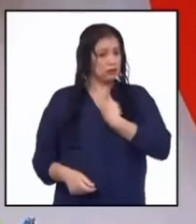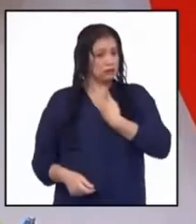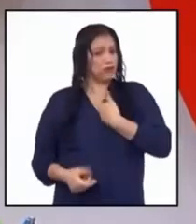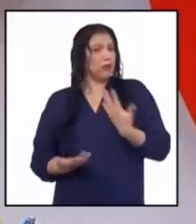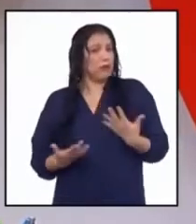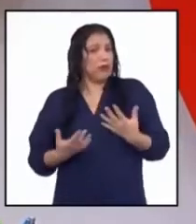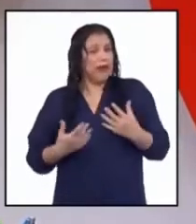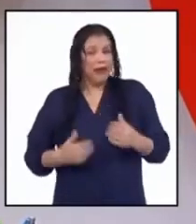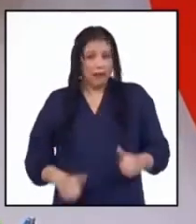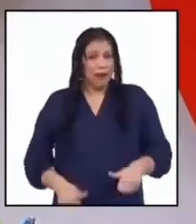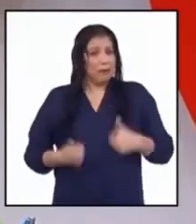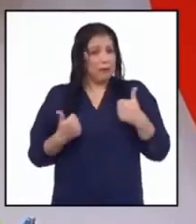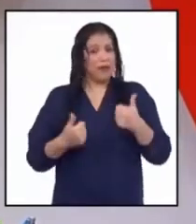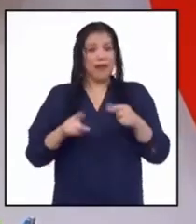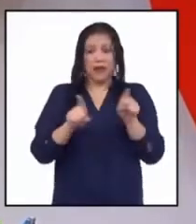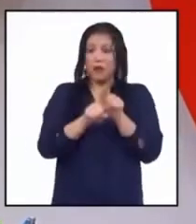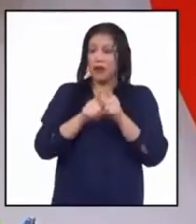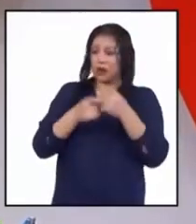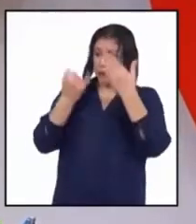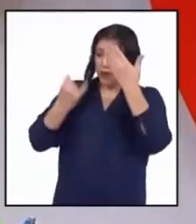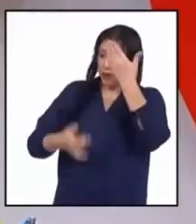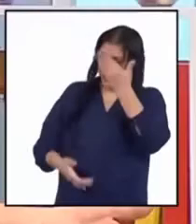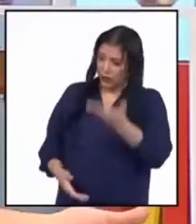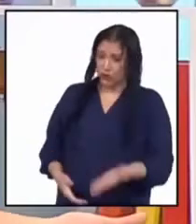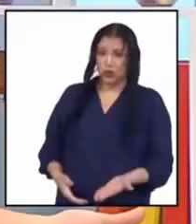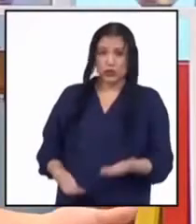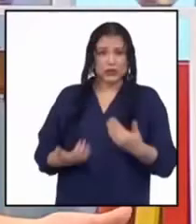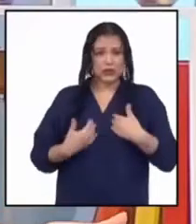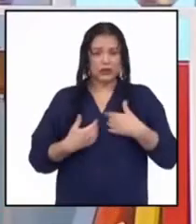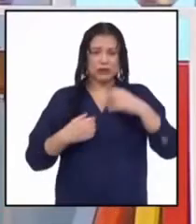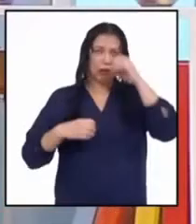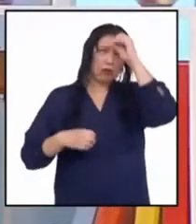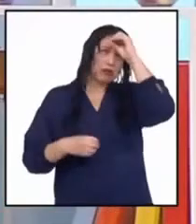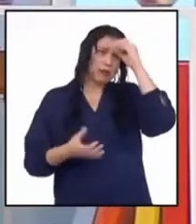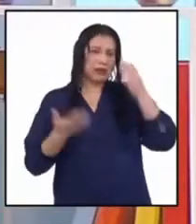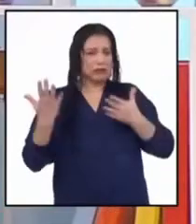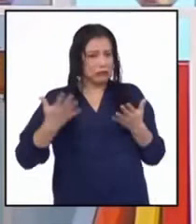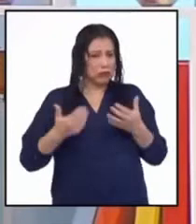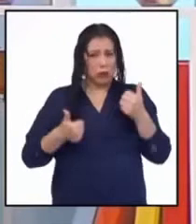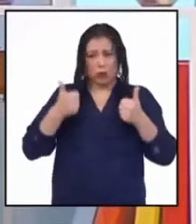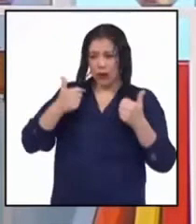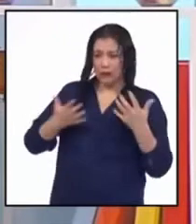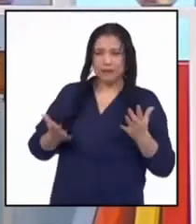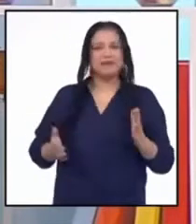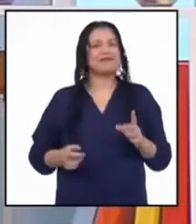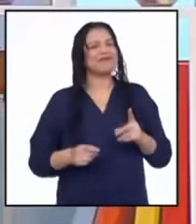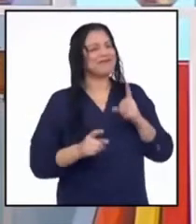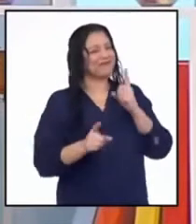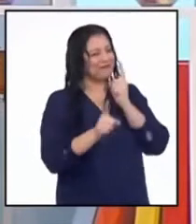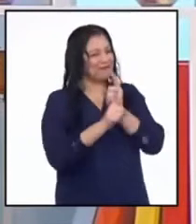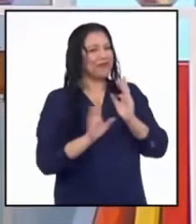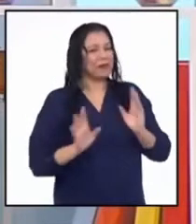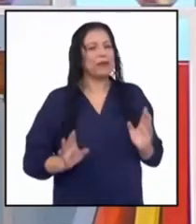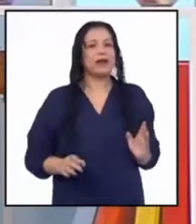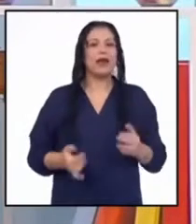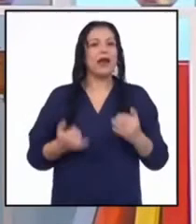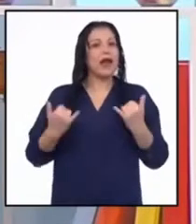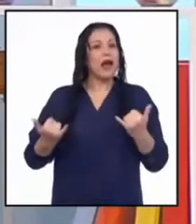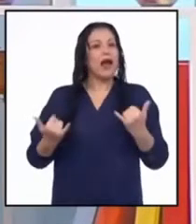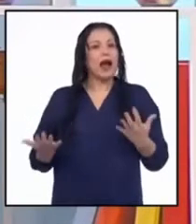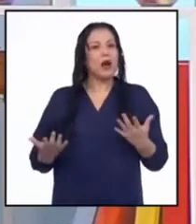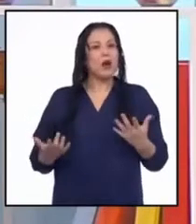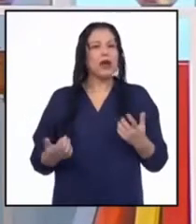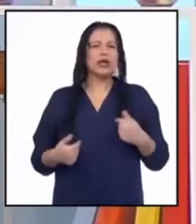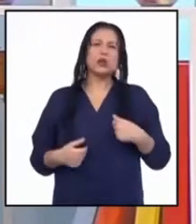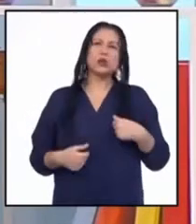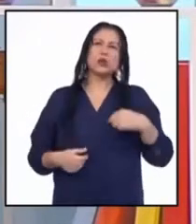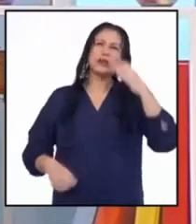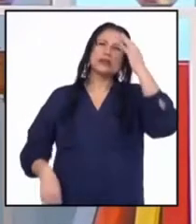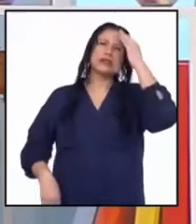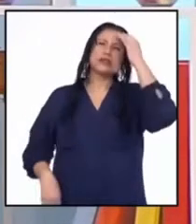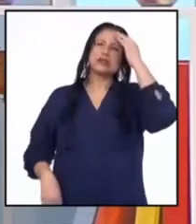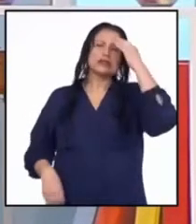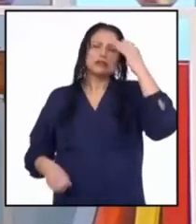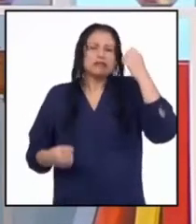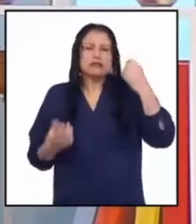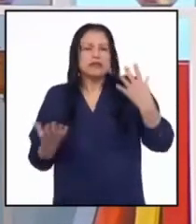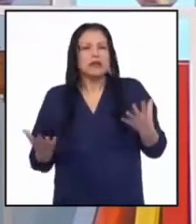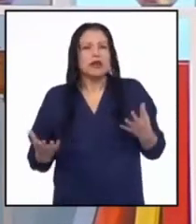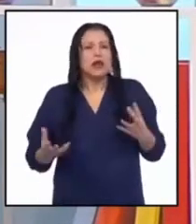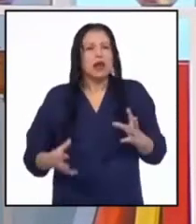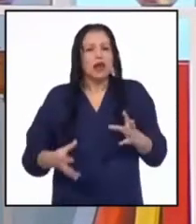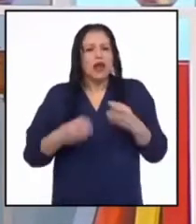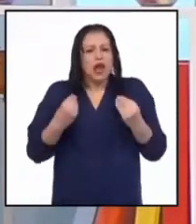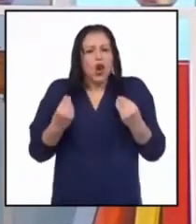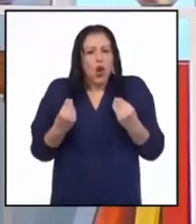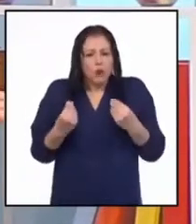como el dilema que hoy tiene nuestra querida Stephanie. Es verdad. Ahora me encuentro en un dilema, ¿sabes qué? No sé